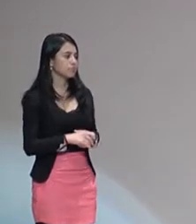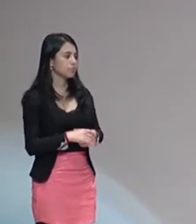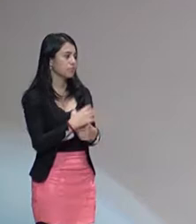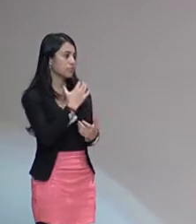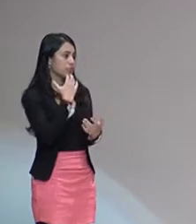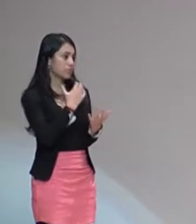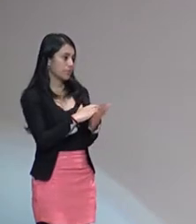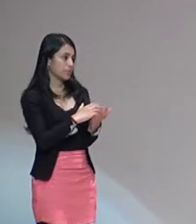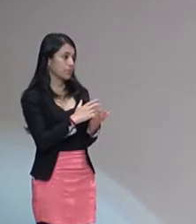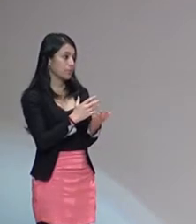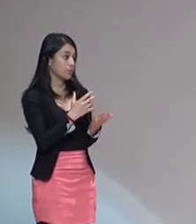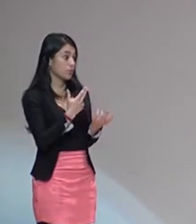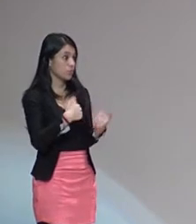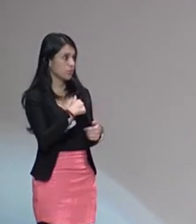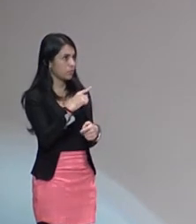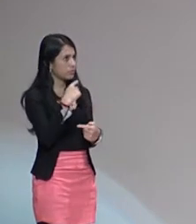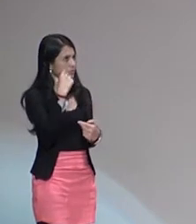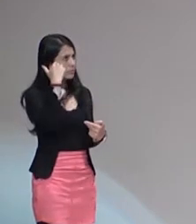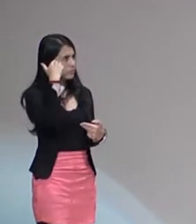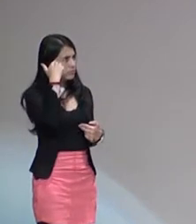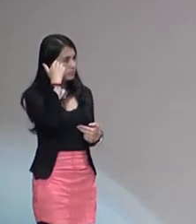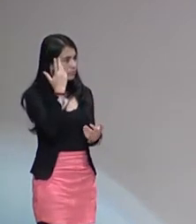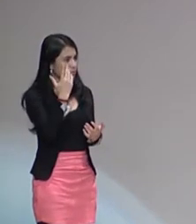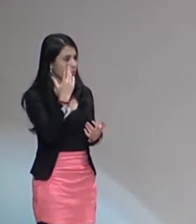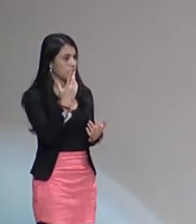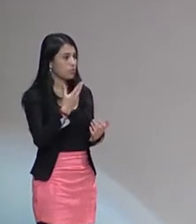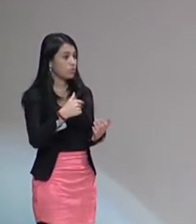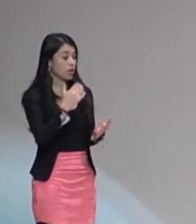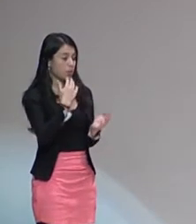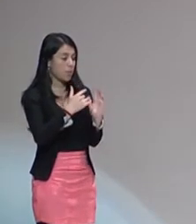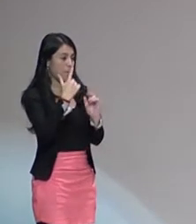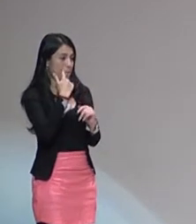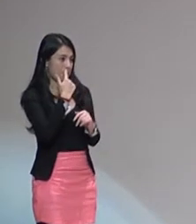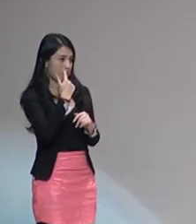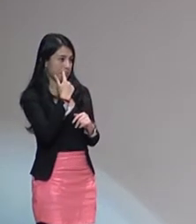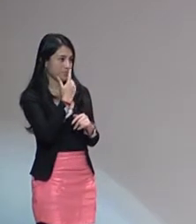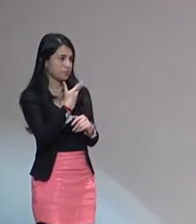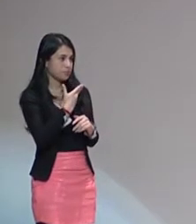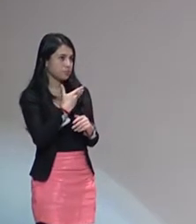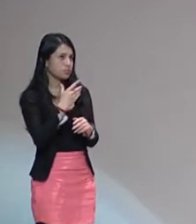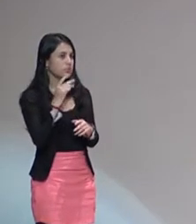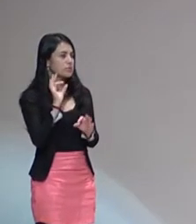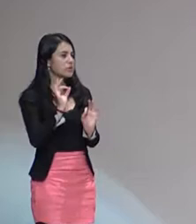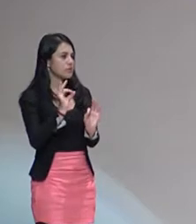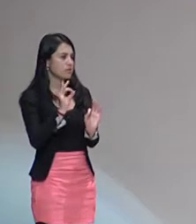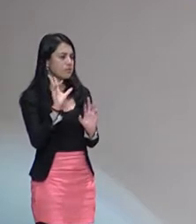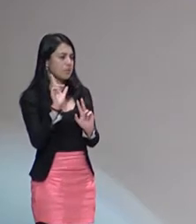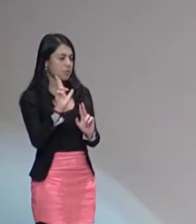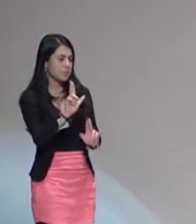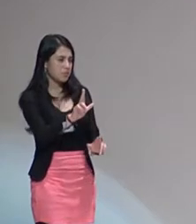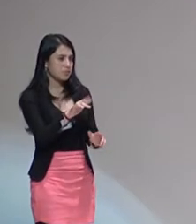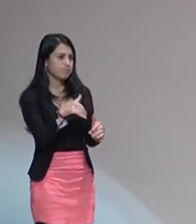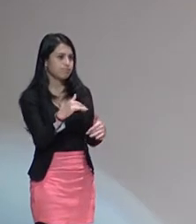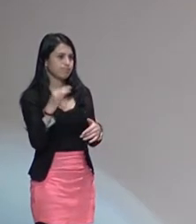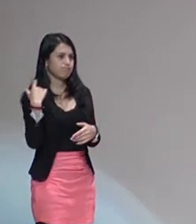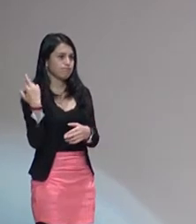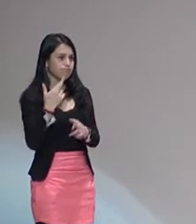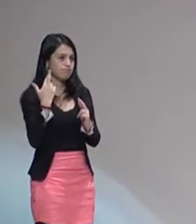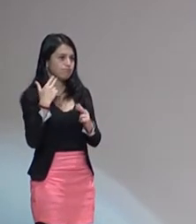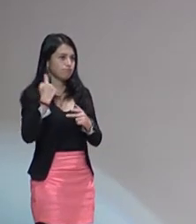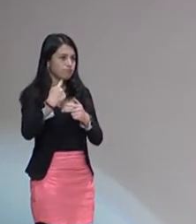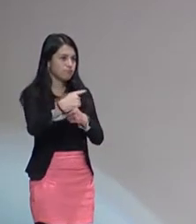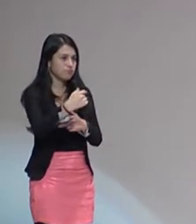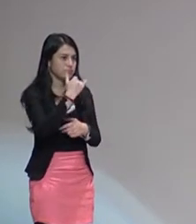la posguerra nuestra, nuestros padres eran con tanta vergüenza de lo que ha pasado o